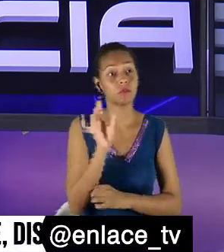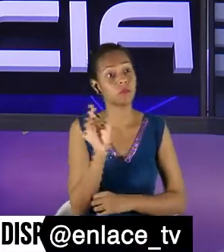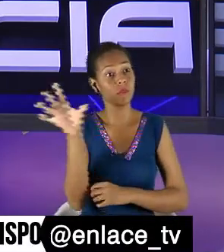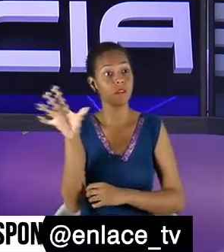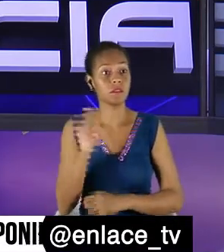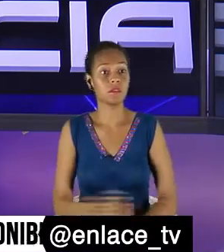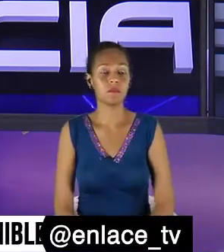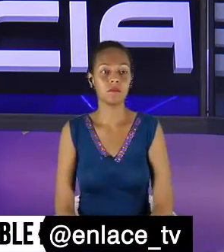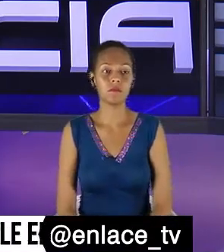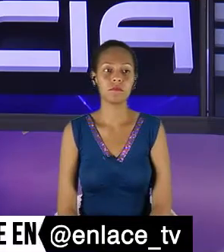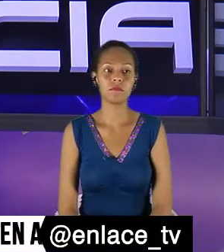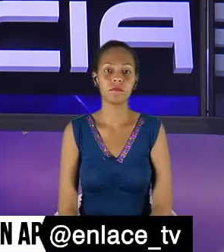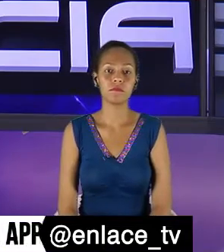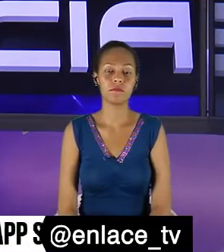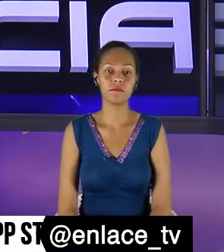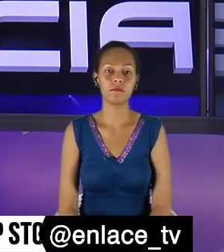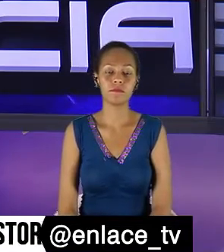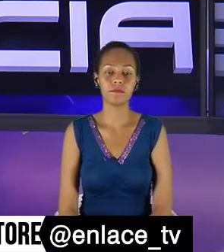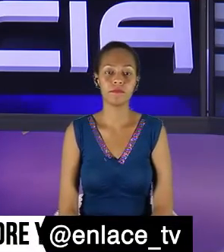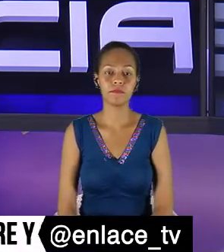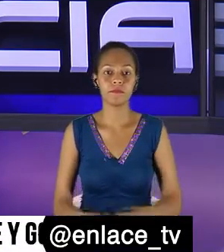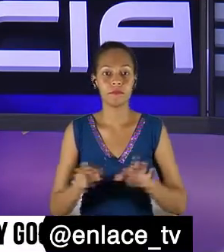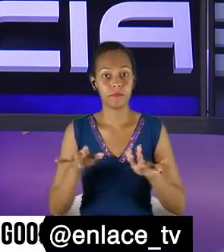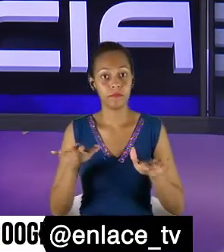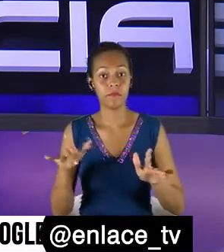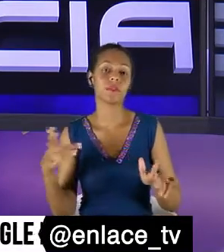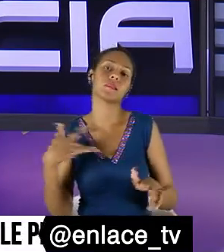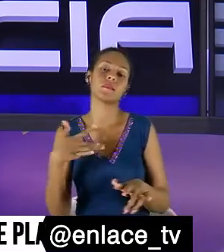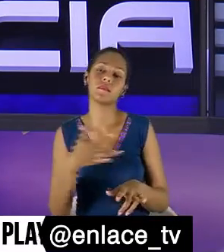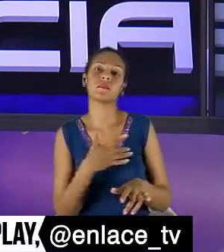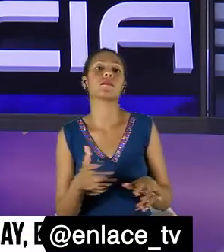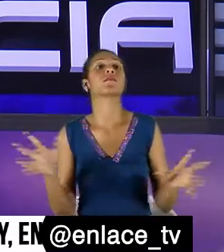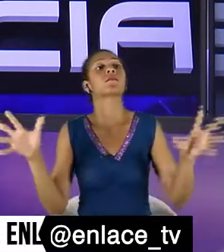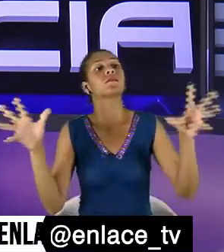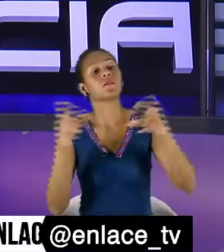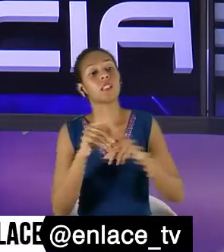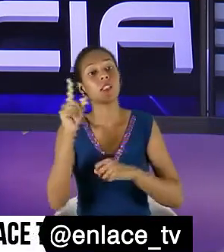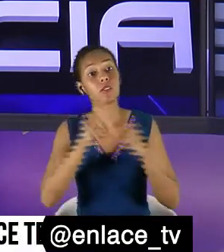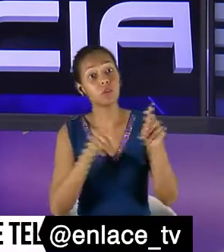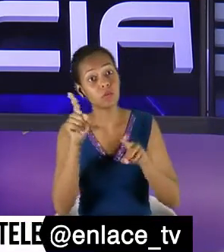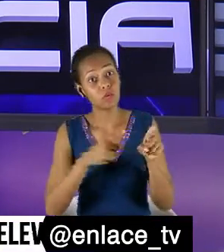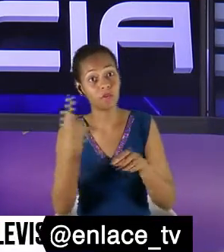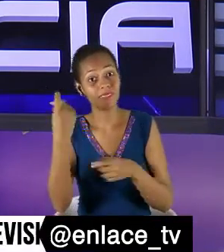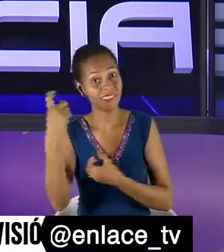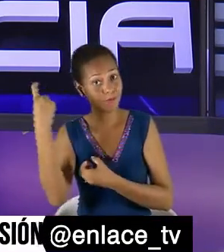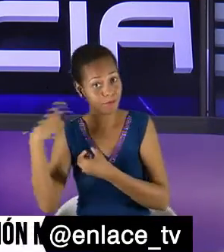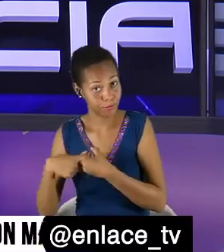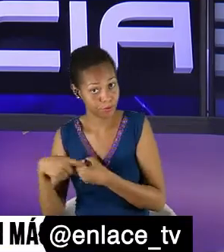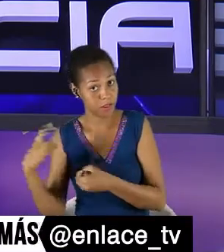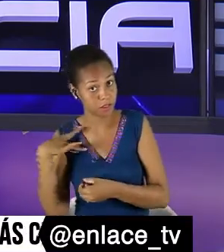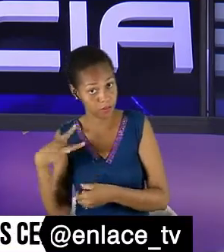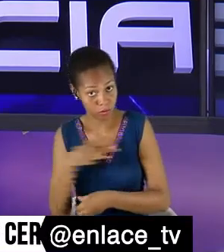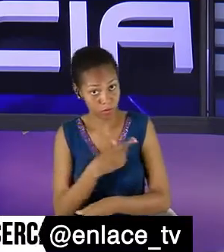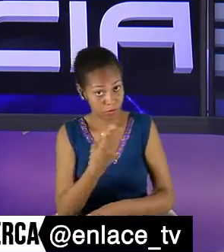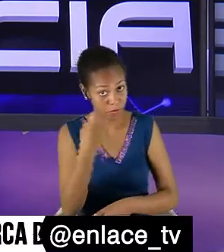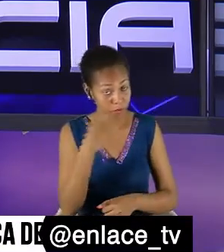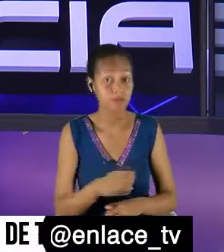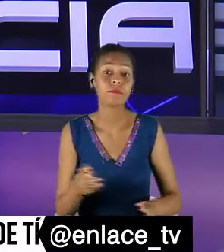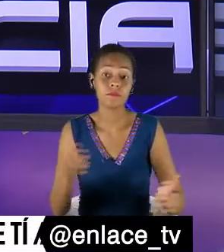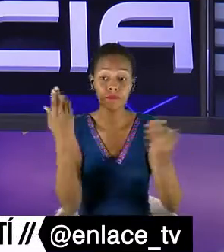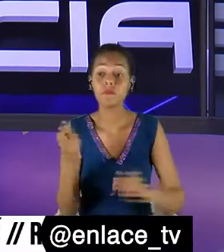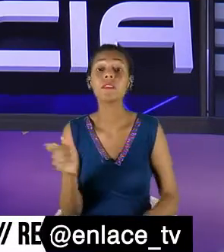Secretaría Local de Salud convoca a la población vulnerable no asegurada en el sistema de salud a jornada de afiliación masiva este sábado en